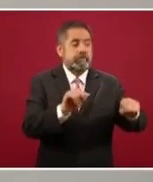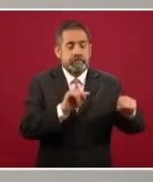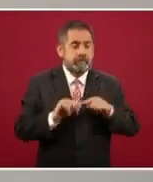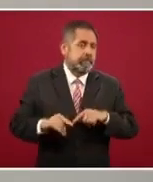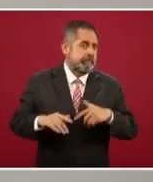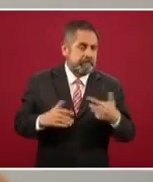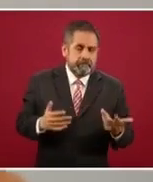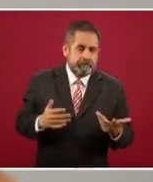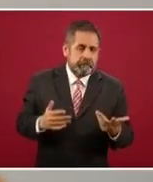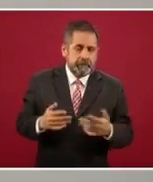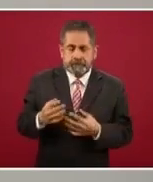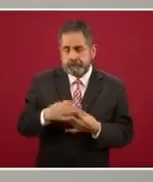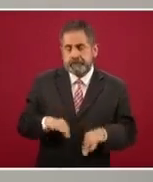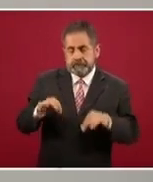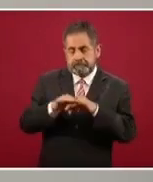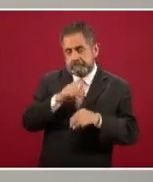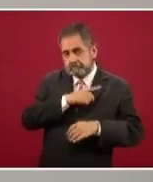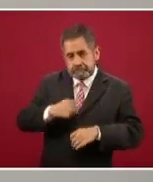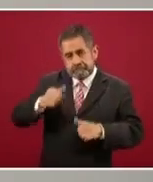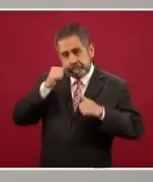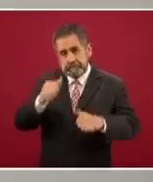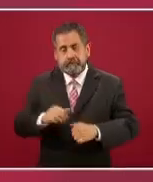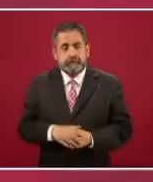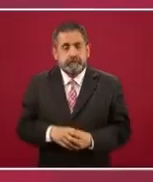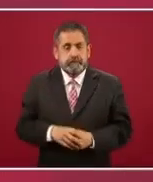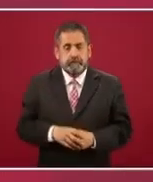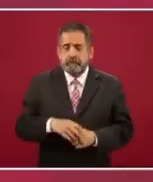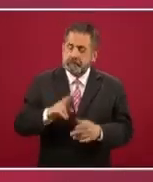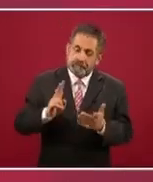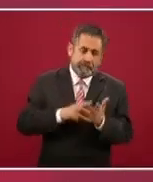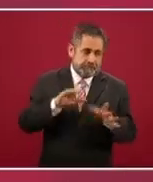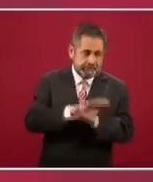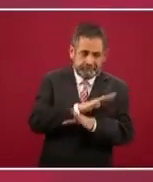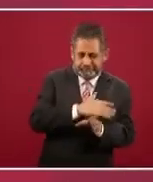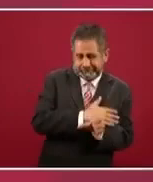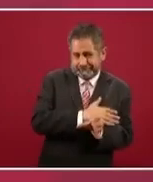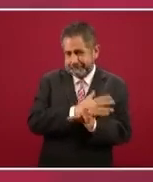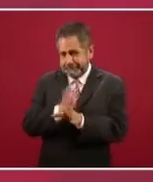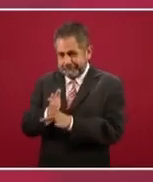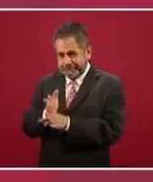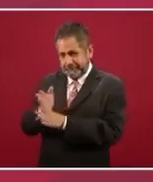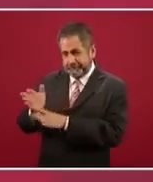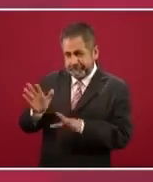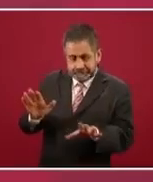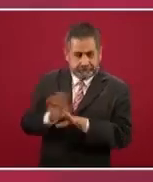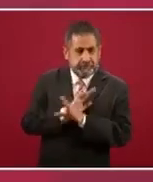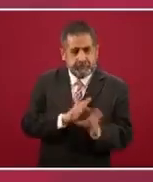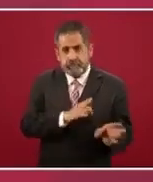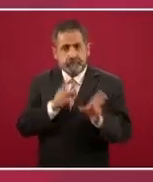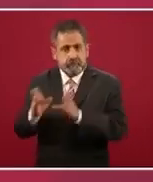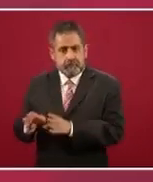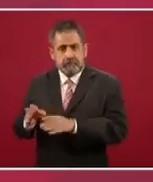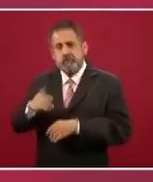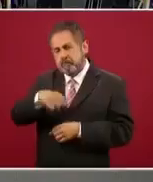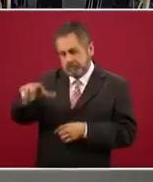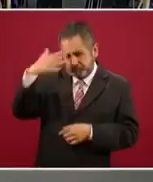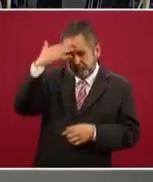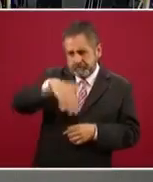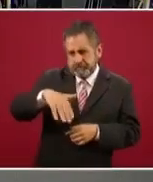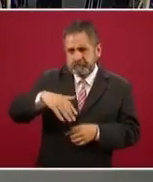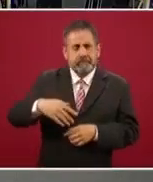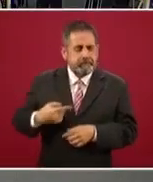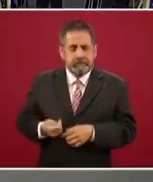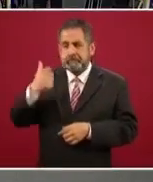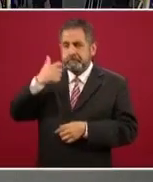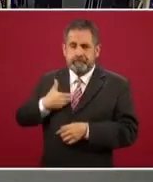son importantes. La otra reorientación en general que ustedes conocen desde nuestras primeras